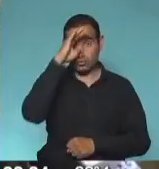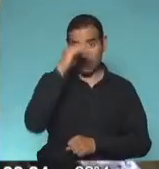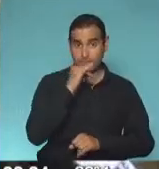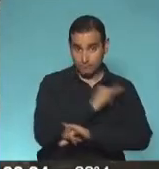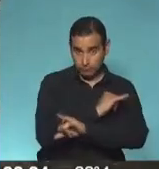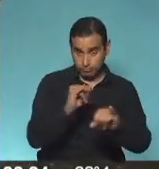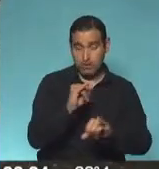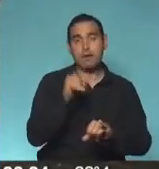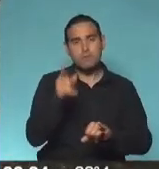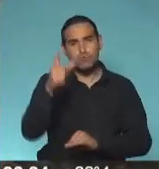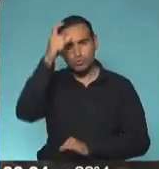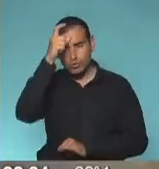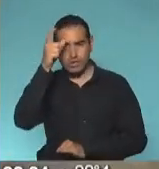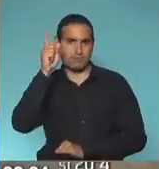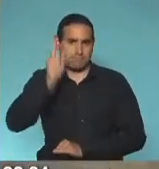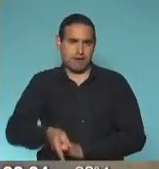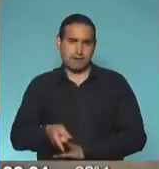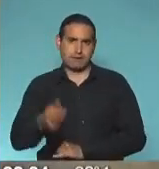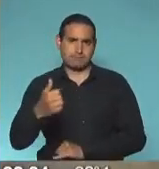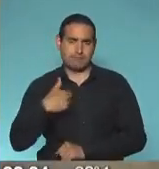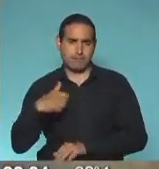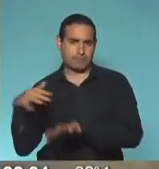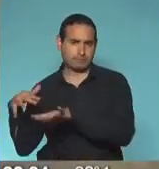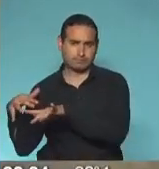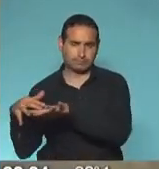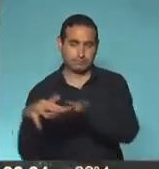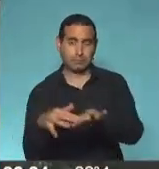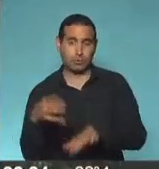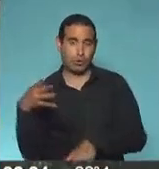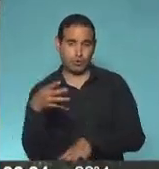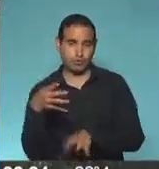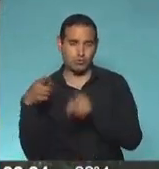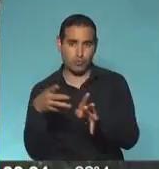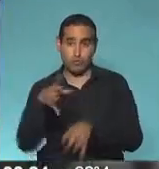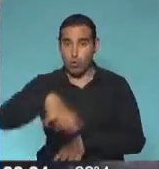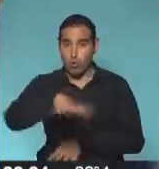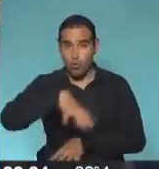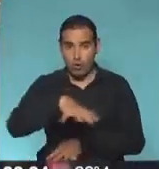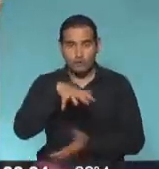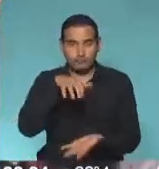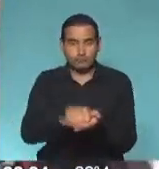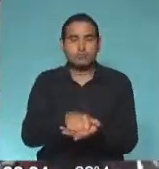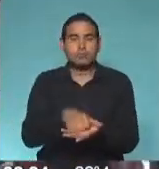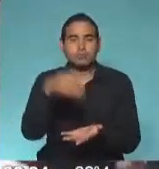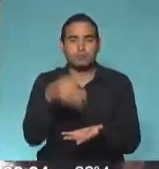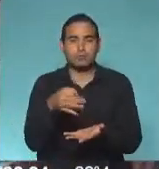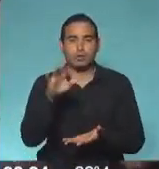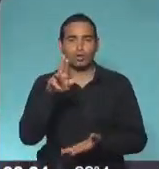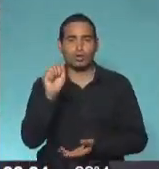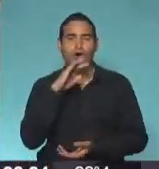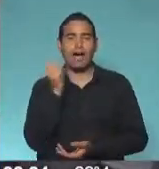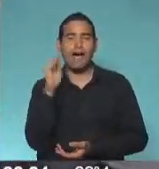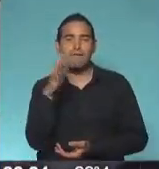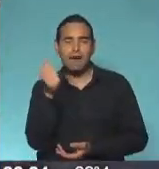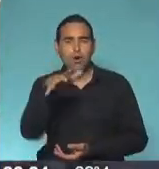de Turquía de una inminente operación transfronteriza contra esta región kurda con autonomía de facto conocida como Rojava, un